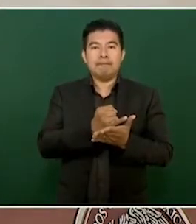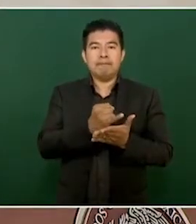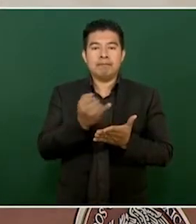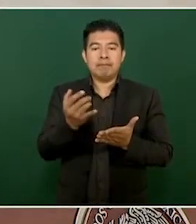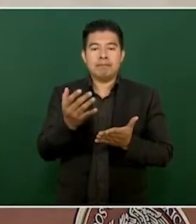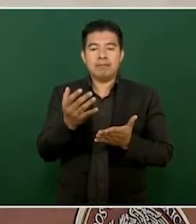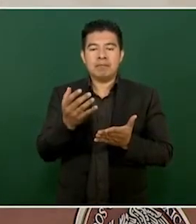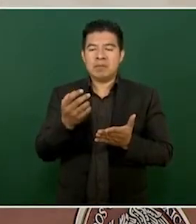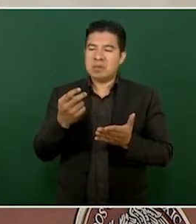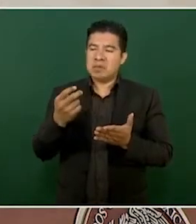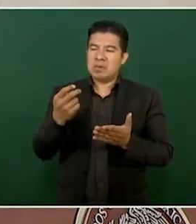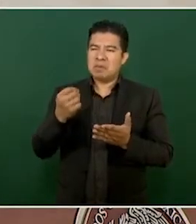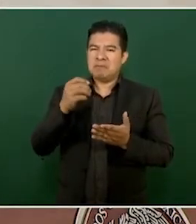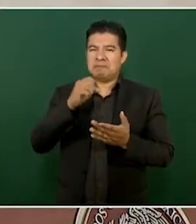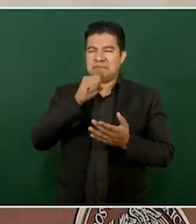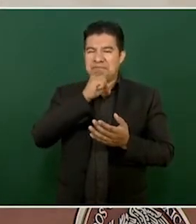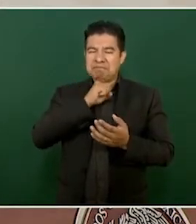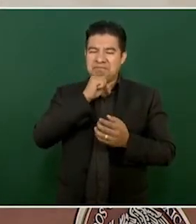calumniosa